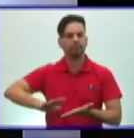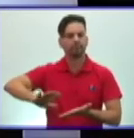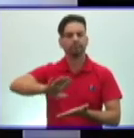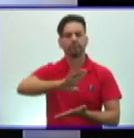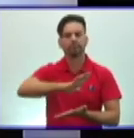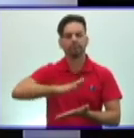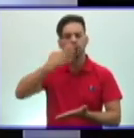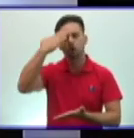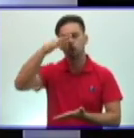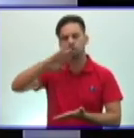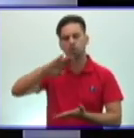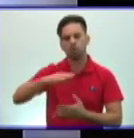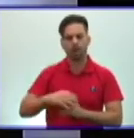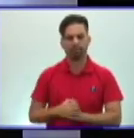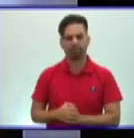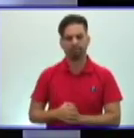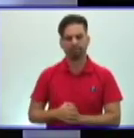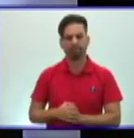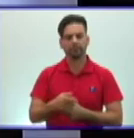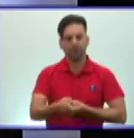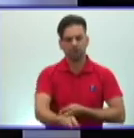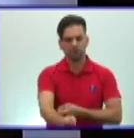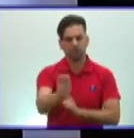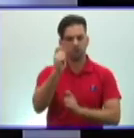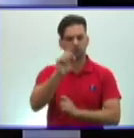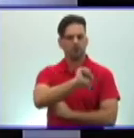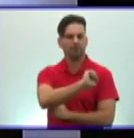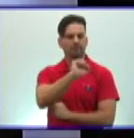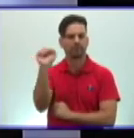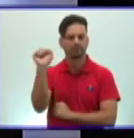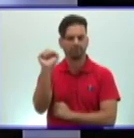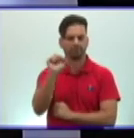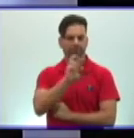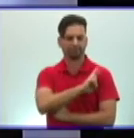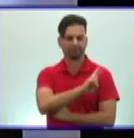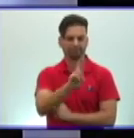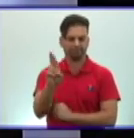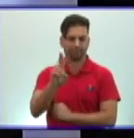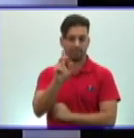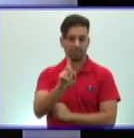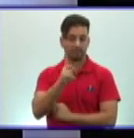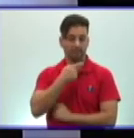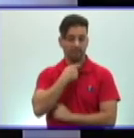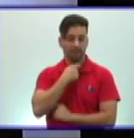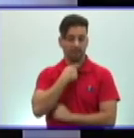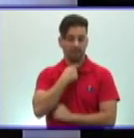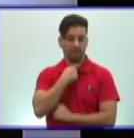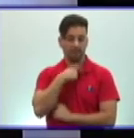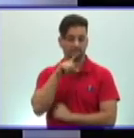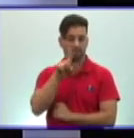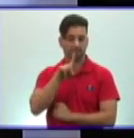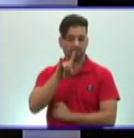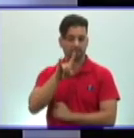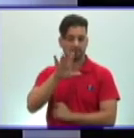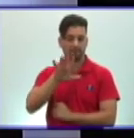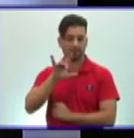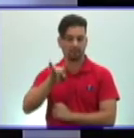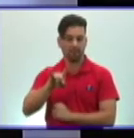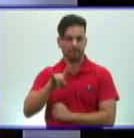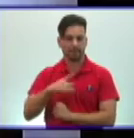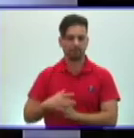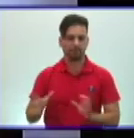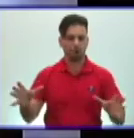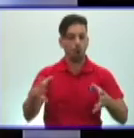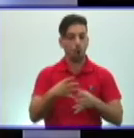batistianos y triunfar un 1 de enero conjuntamente con un grupo de expedicionarios revolucionarios. Ellos cambiaron las